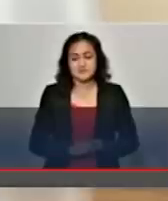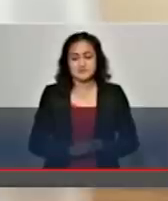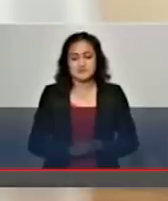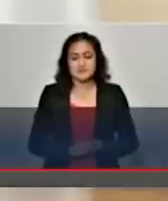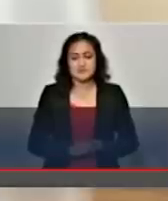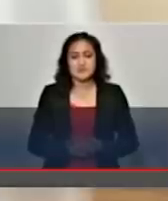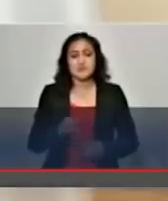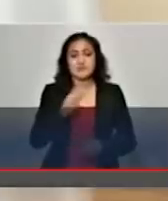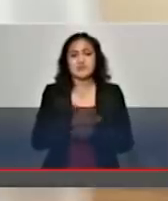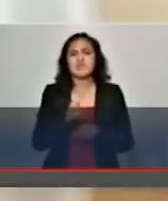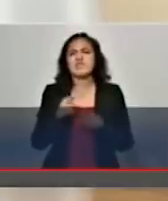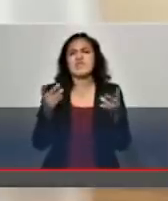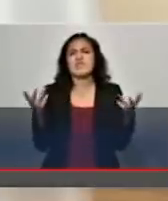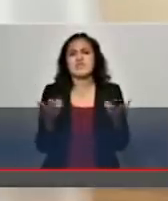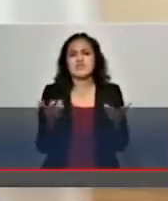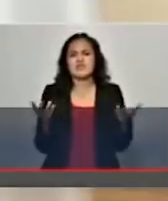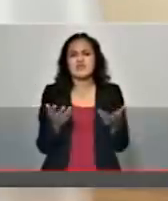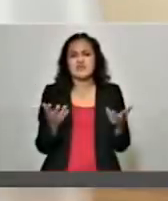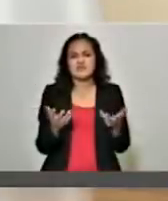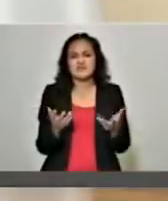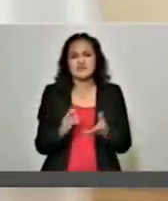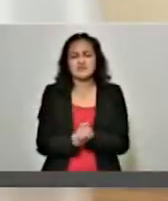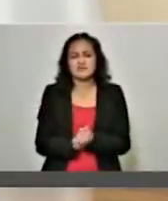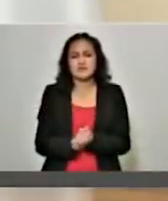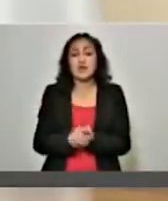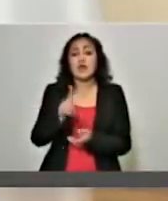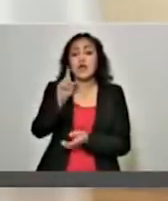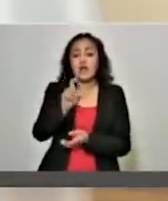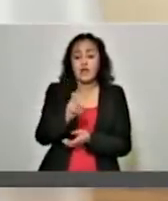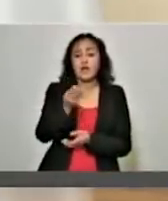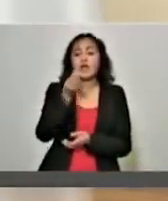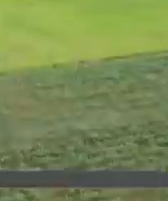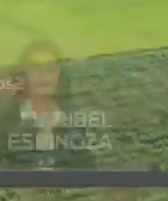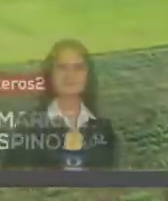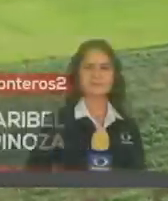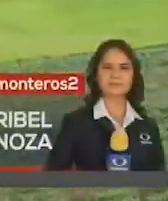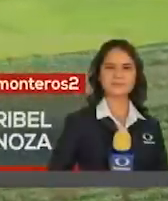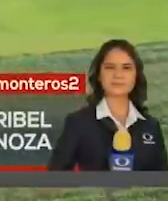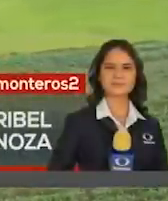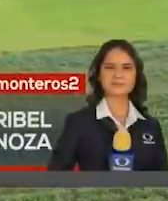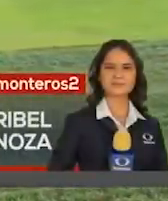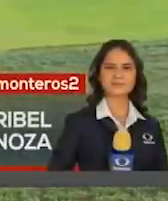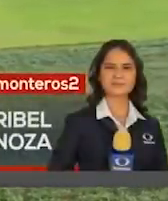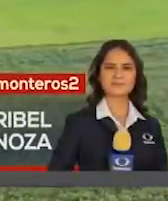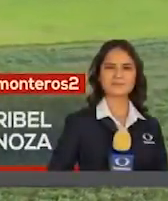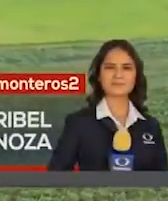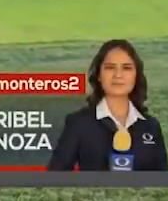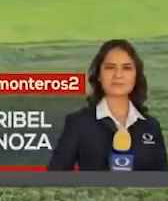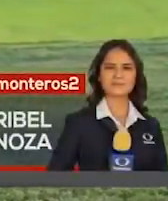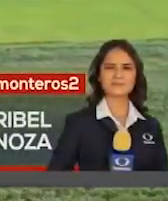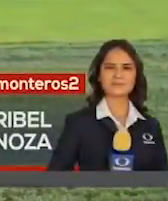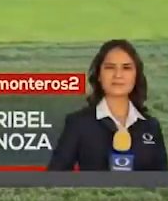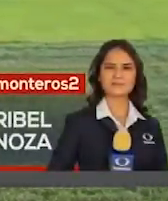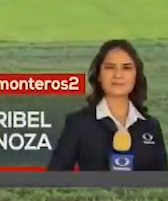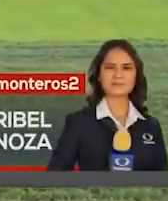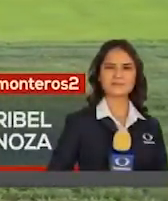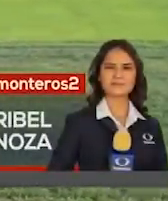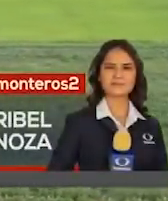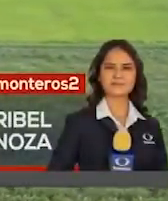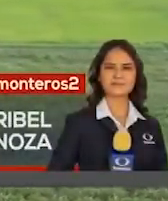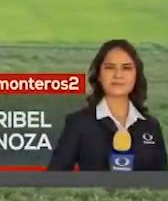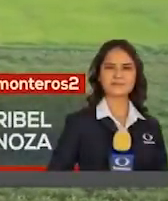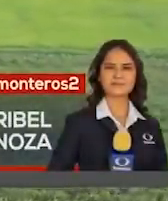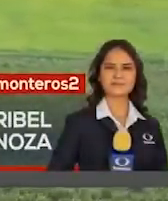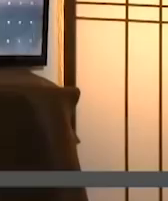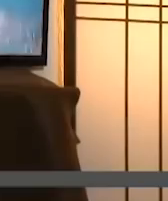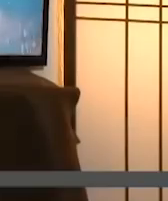pero se está haciendo agua y alimentos sólidos maribel espinoza noticieros televisa